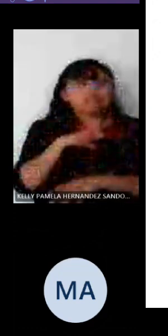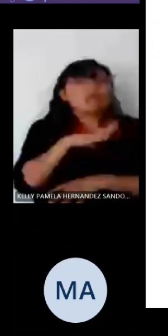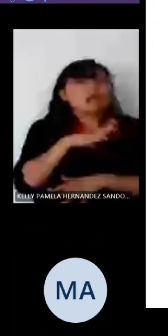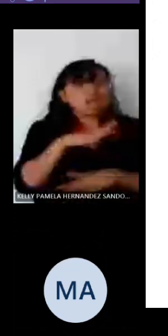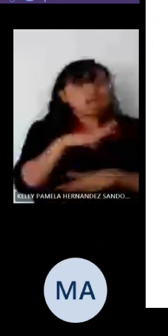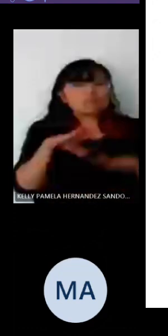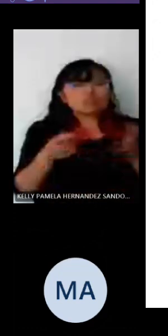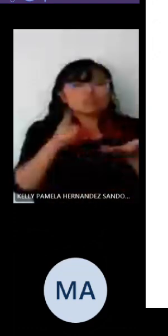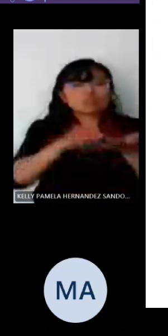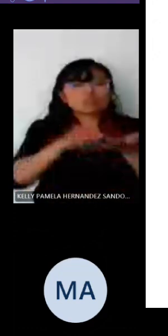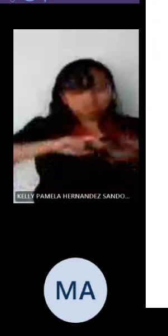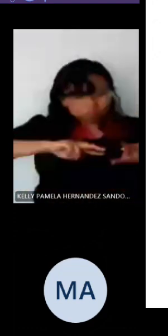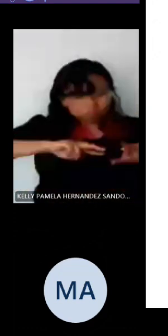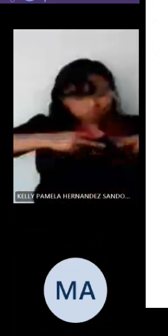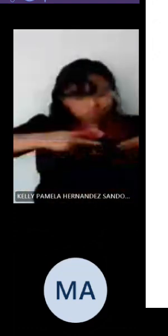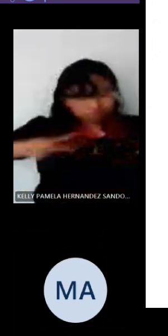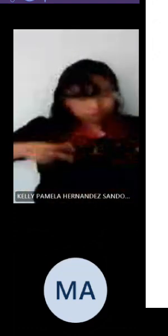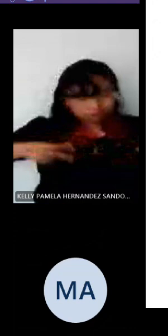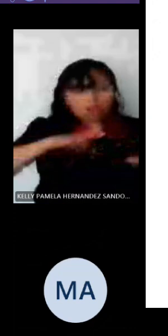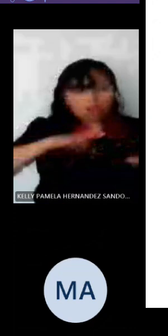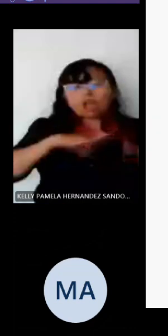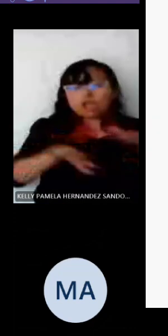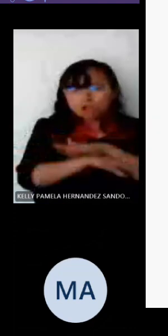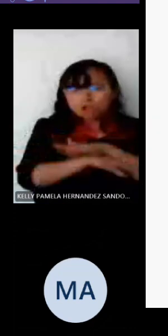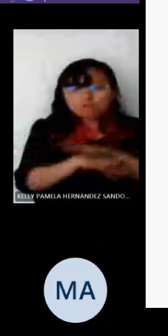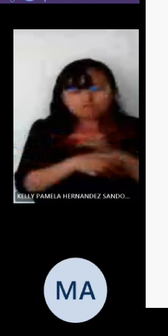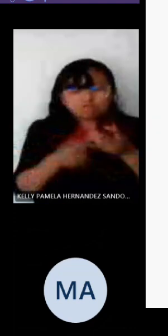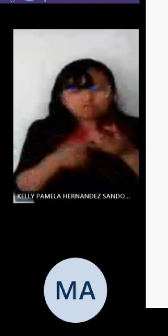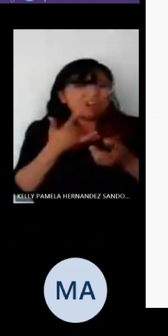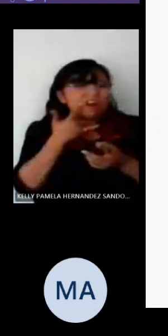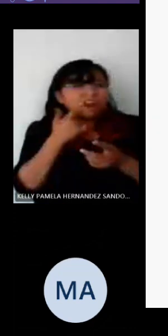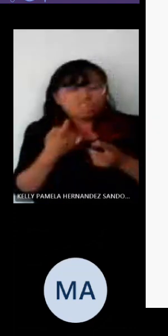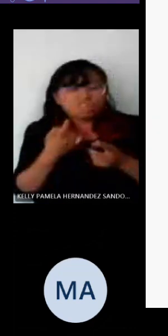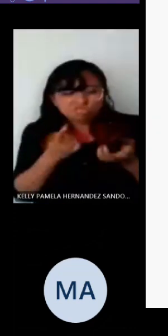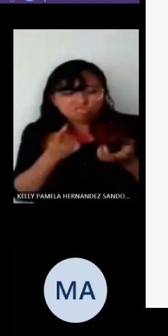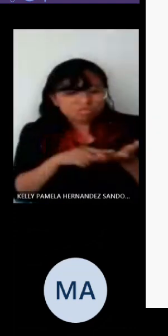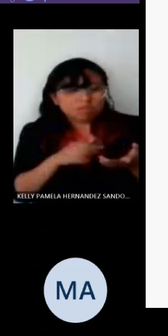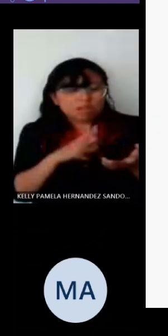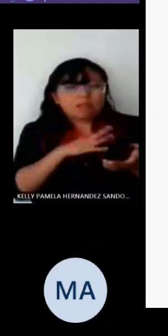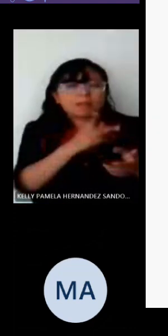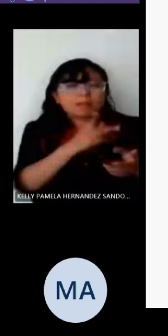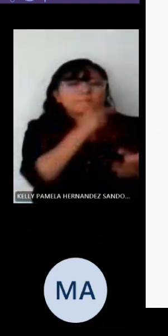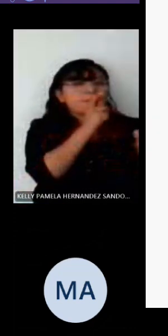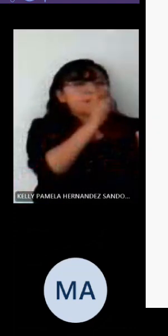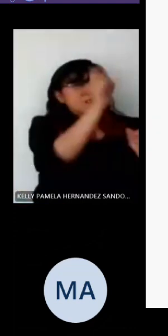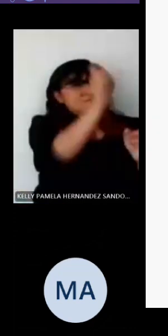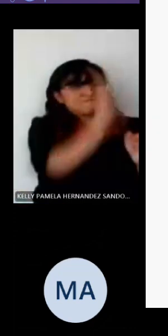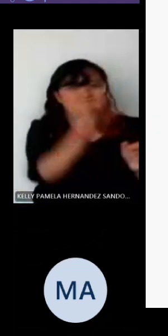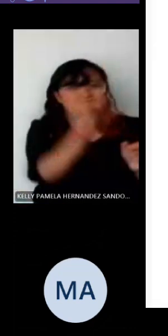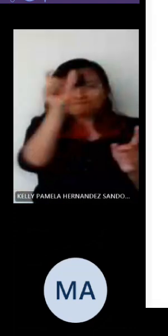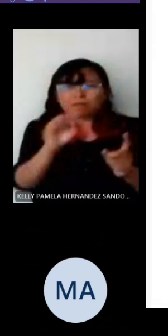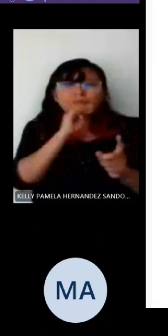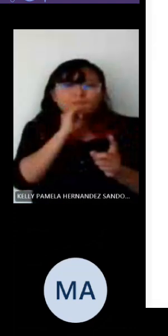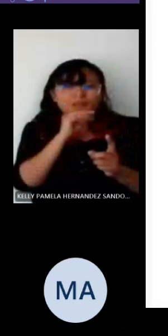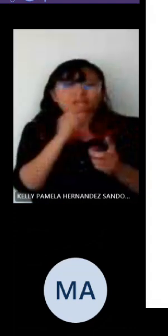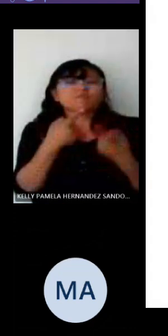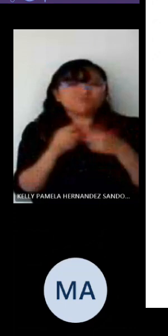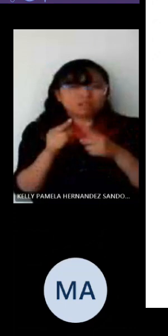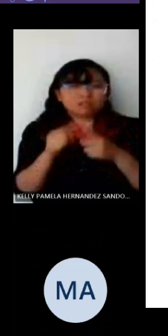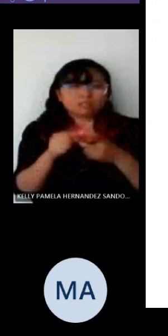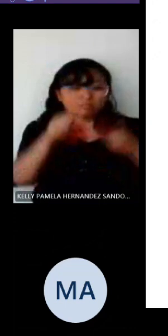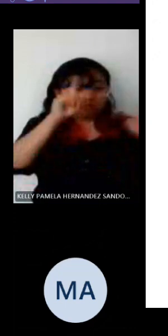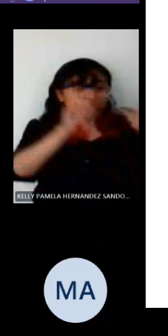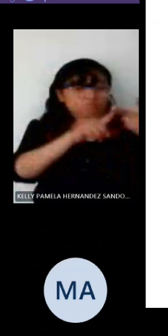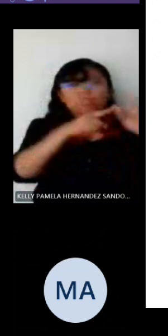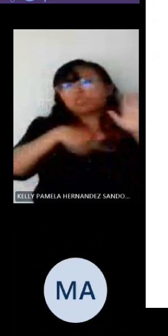una mutación en la copia de mamá y otra mutación en la copia de papá. En el segundo es que sea algo negativo, que